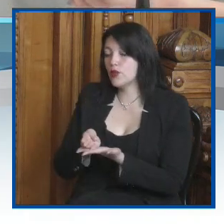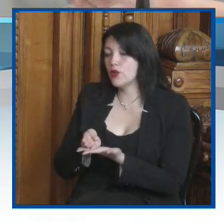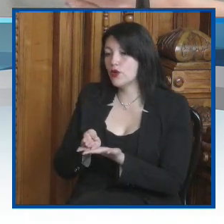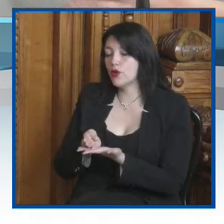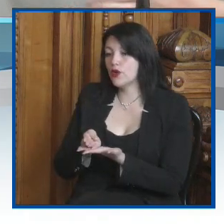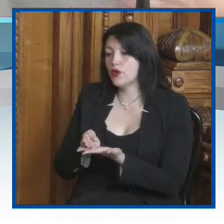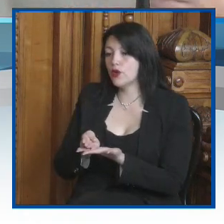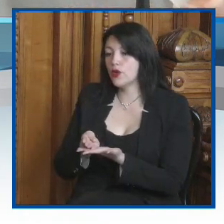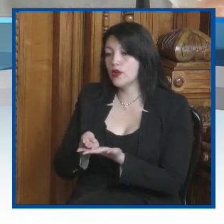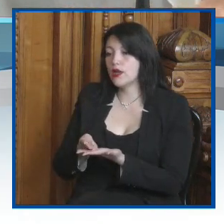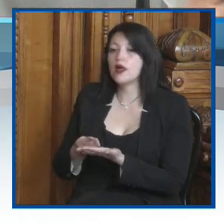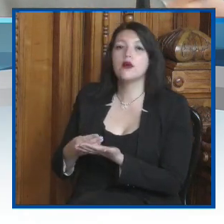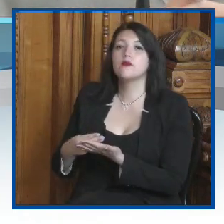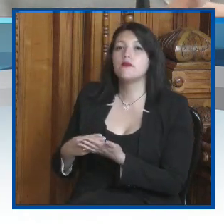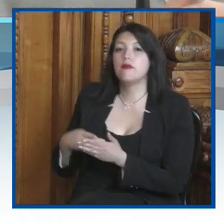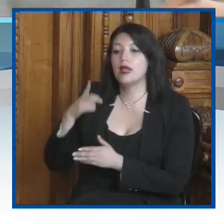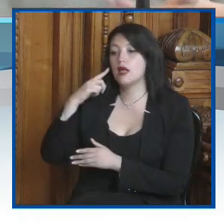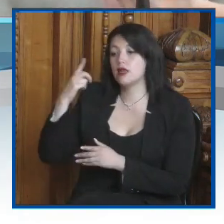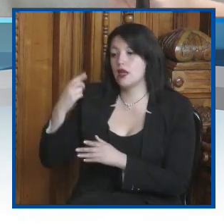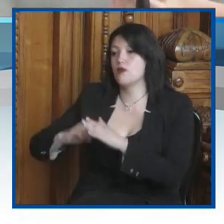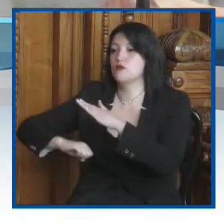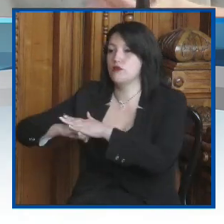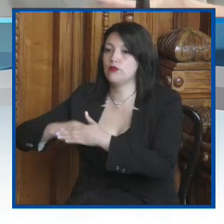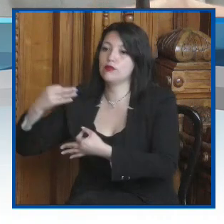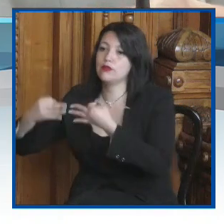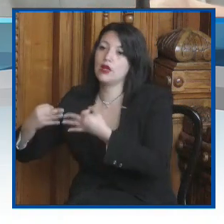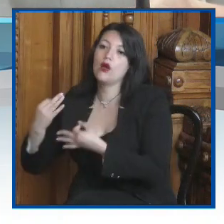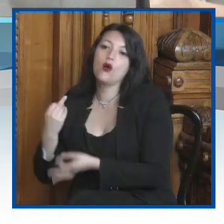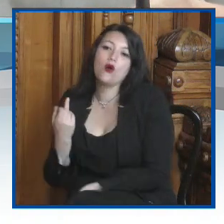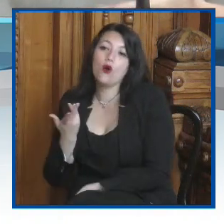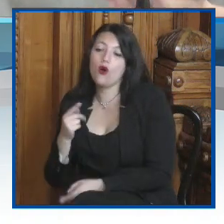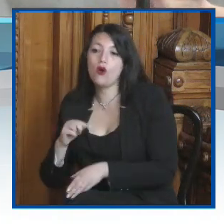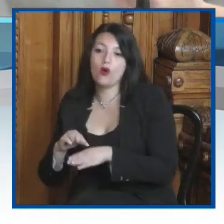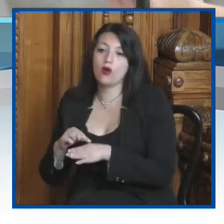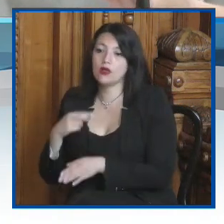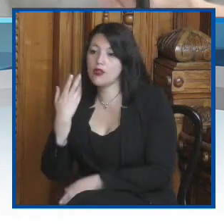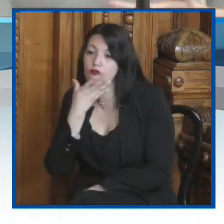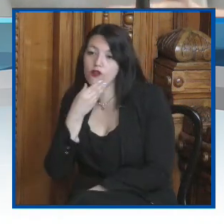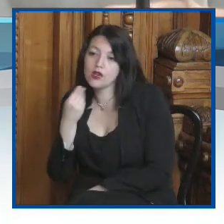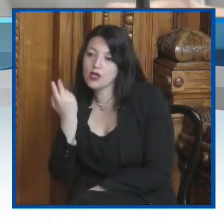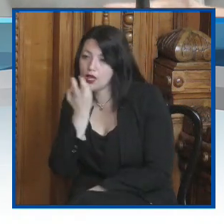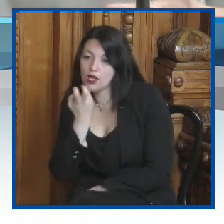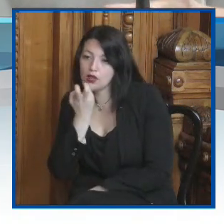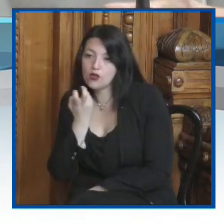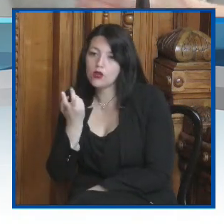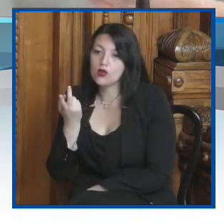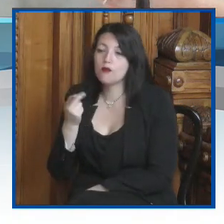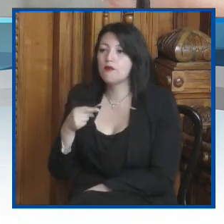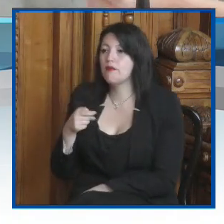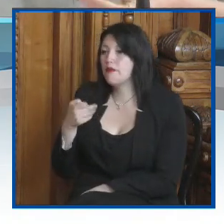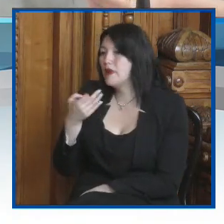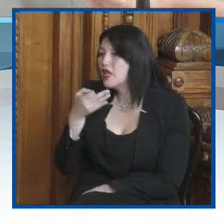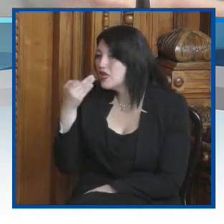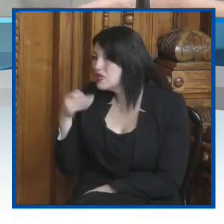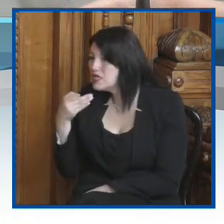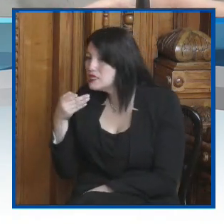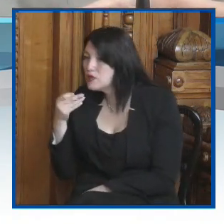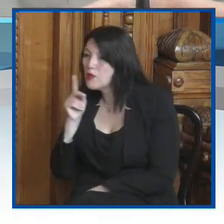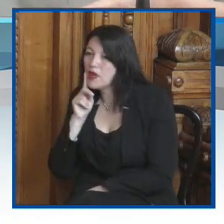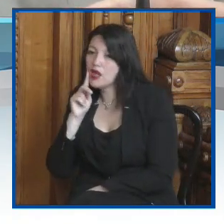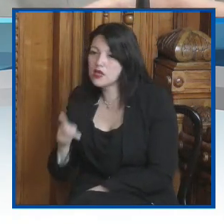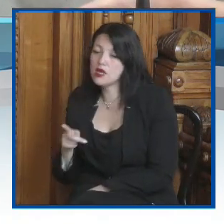cámara nos diga, uy, qué lindas palabras que usó, uy, cuánto tecnicismo. ¿Para quién estamos hablando nosotros? ¿Para nuestro órgano